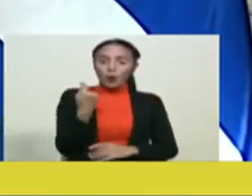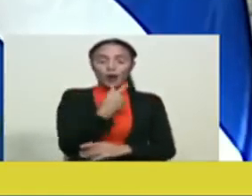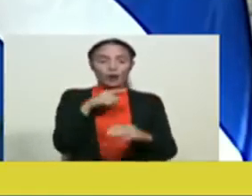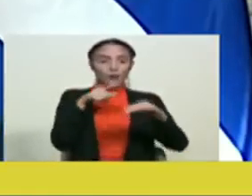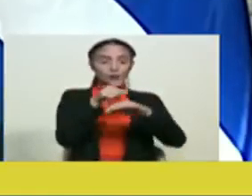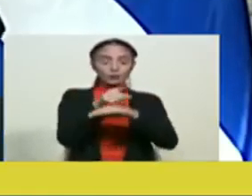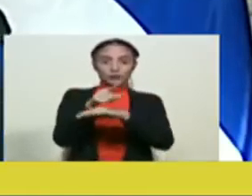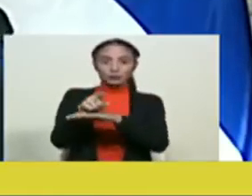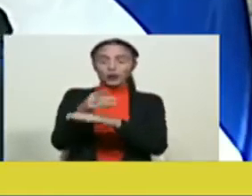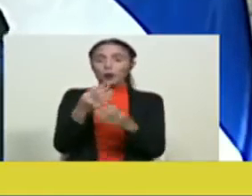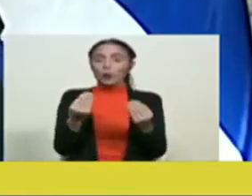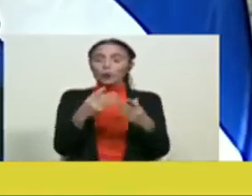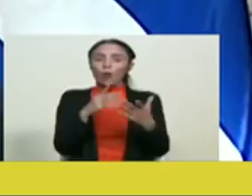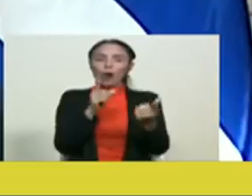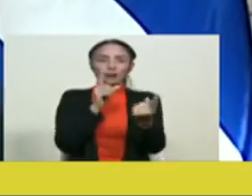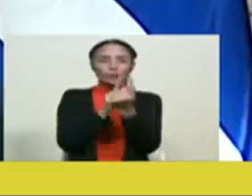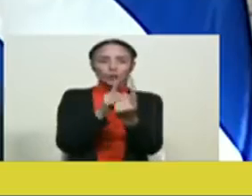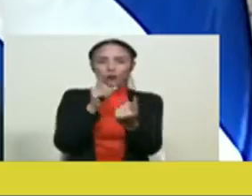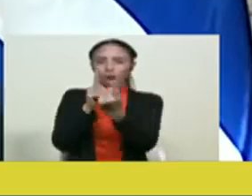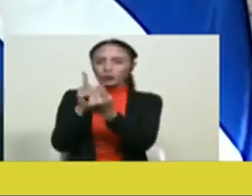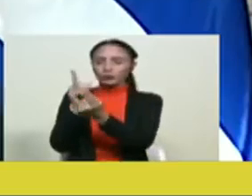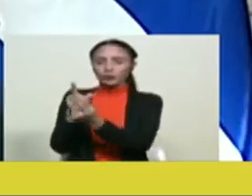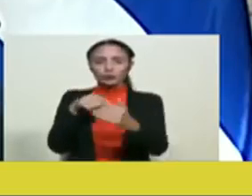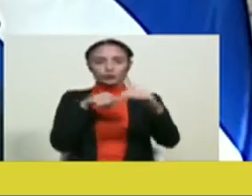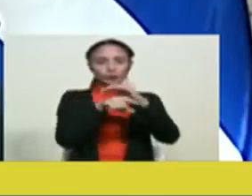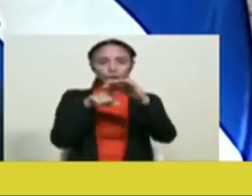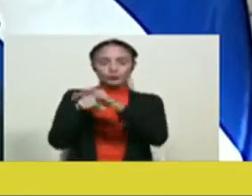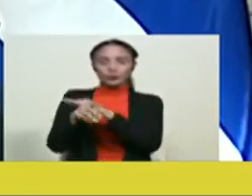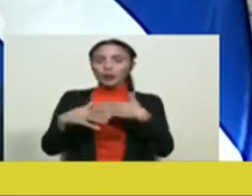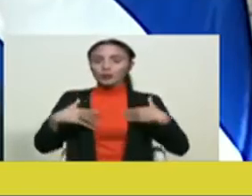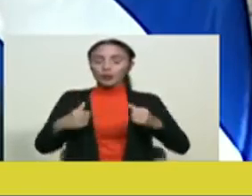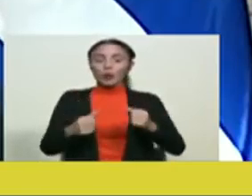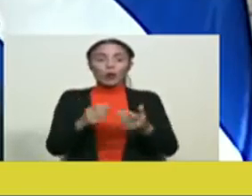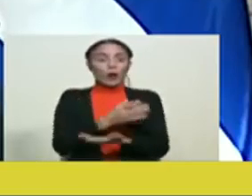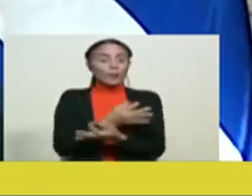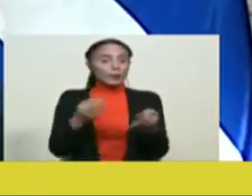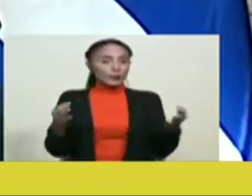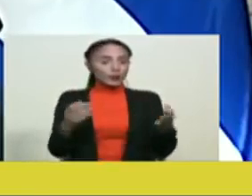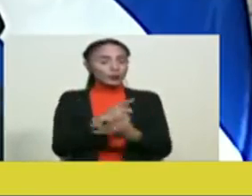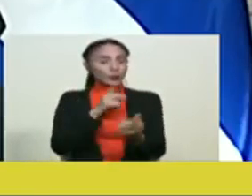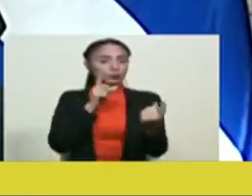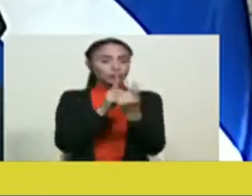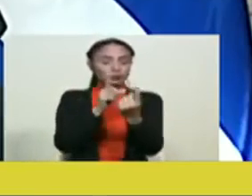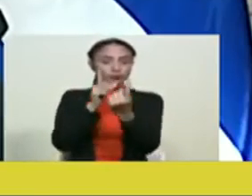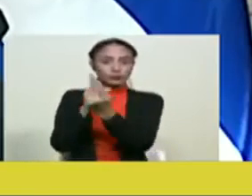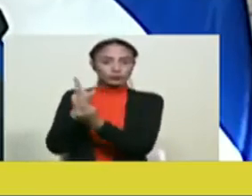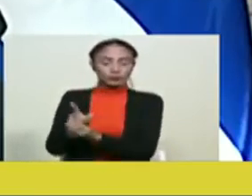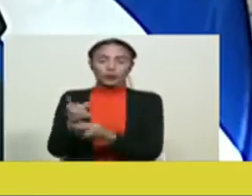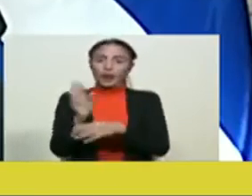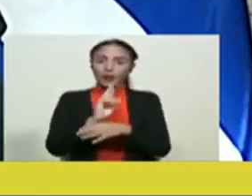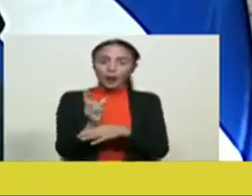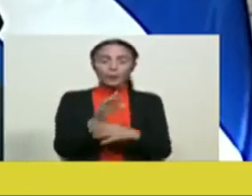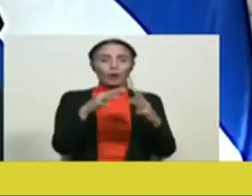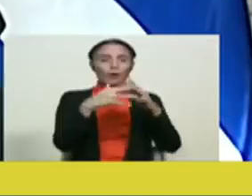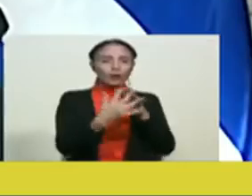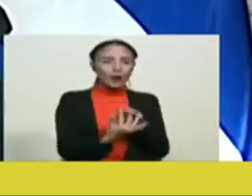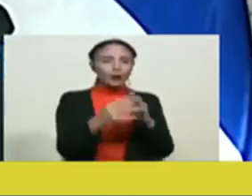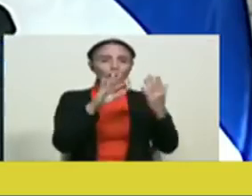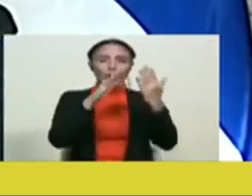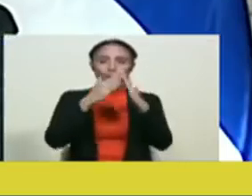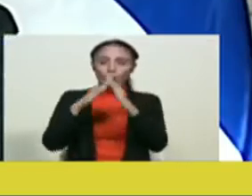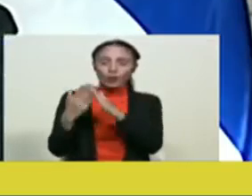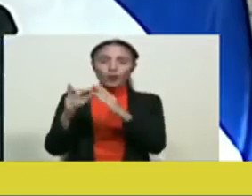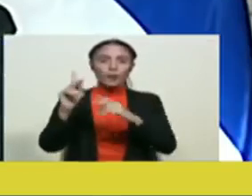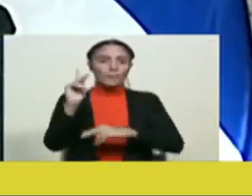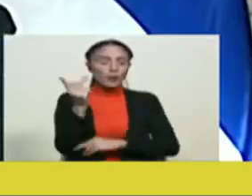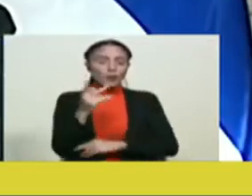ministro de salud y llevarla con calidad y mayor detalle a nuestro pueblo en el barrio en la comunidad